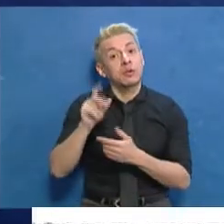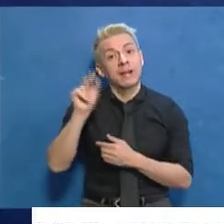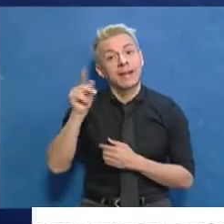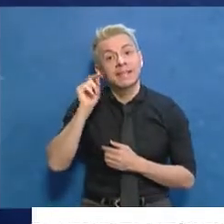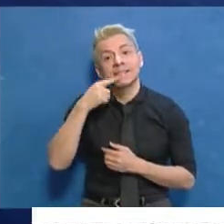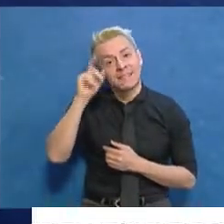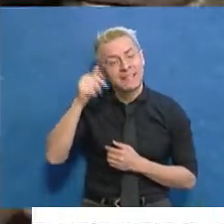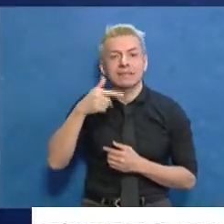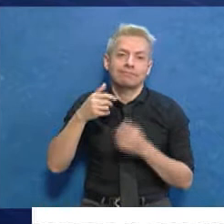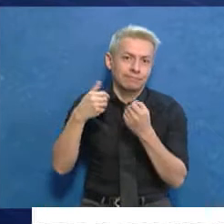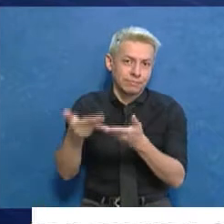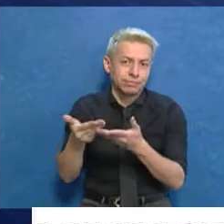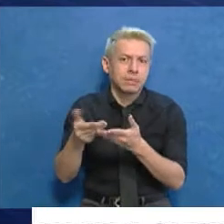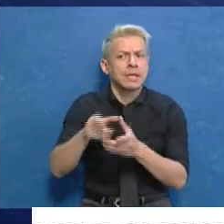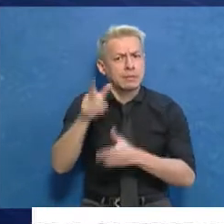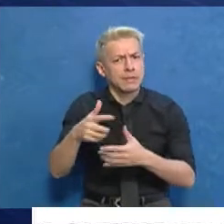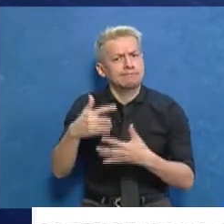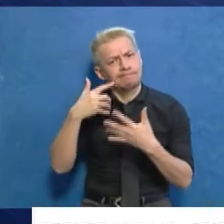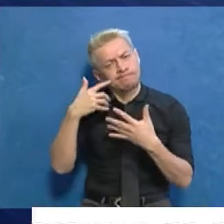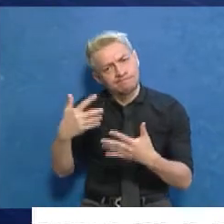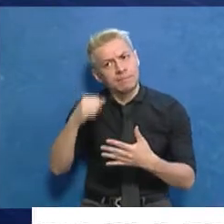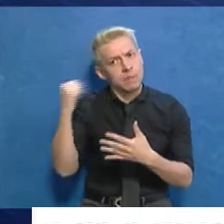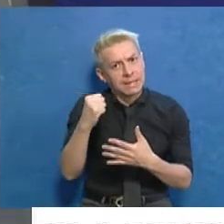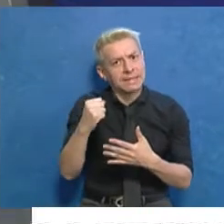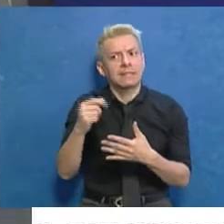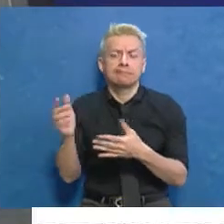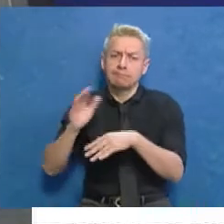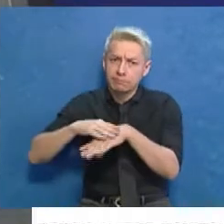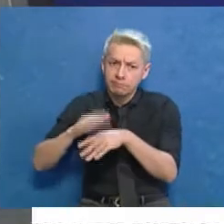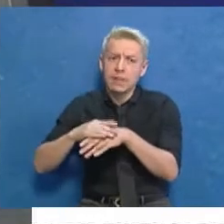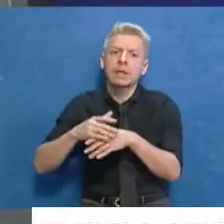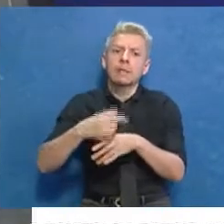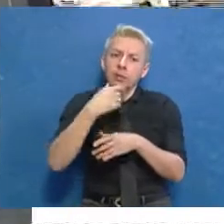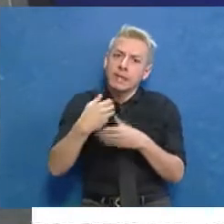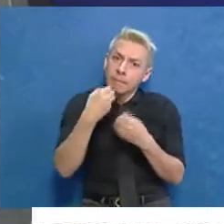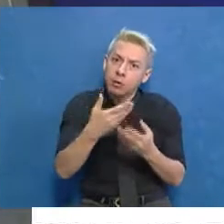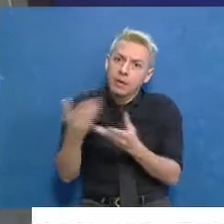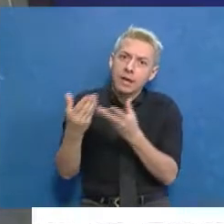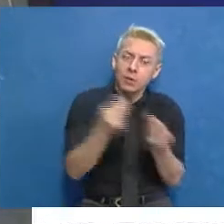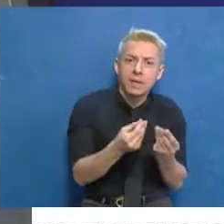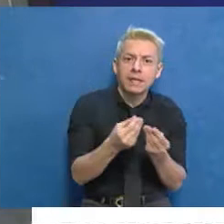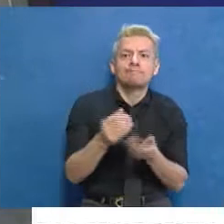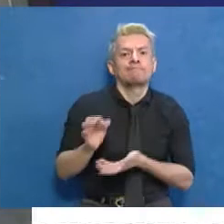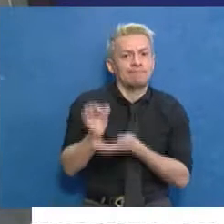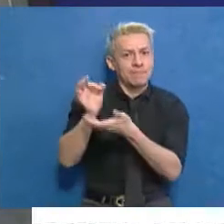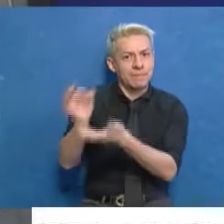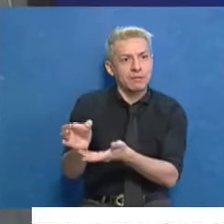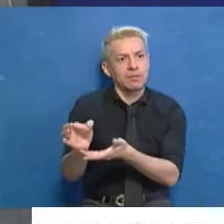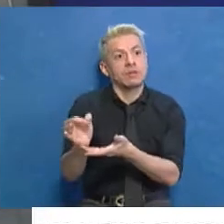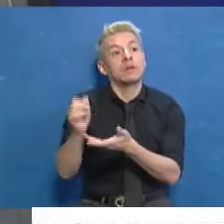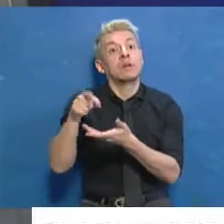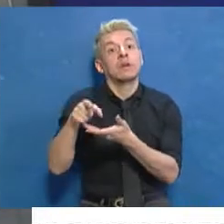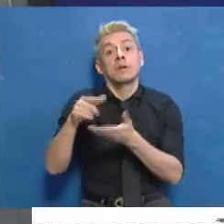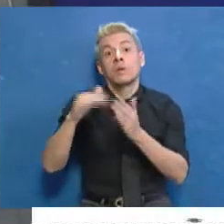a mendocinos destacados y comprometidos con una Mendoza mejor. Por la cuarentena se realizó un programa especial en vivo con